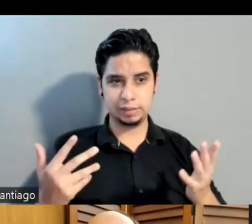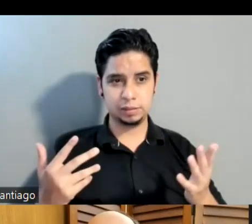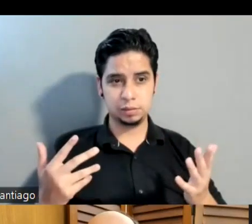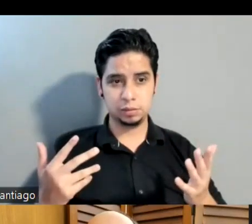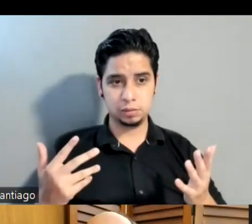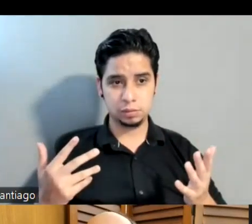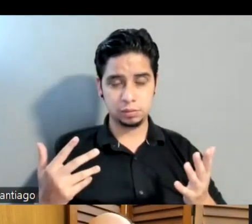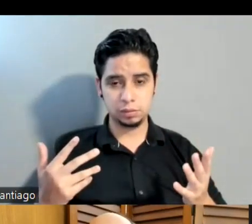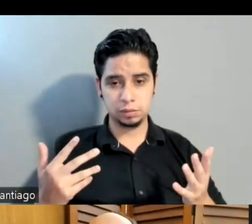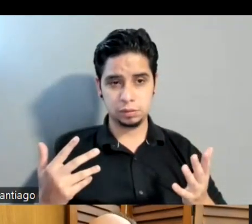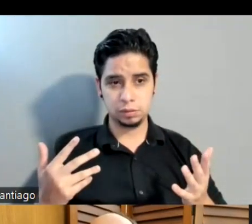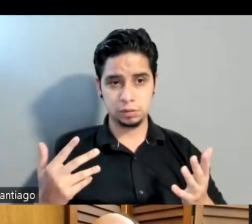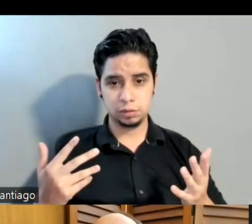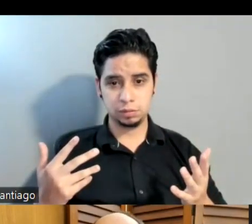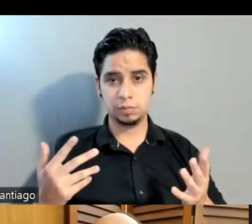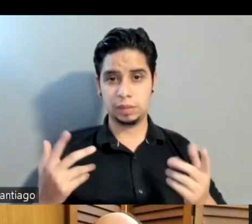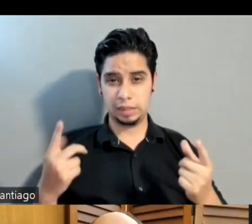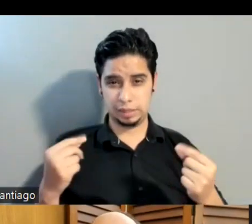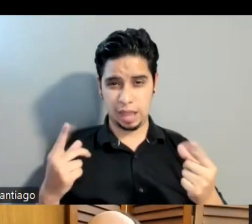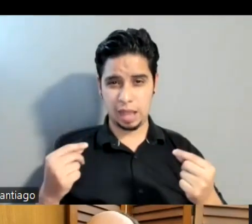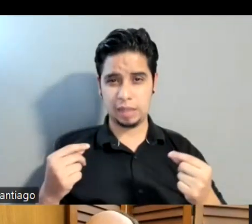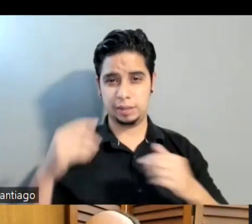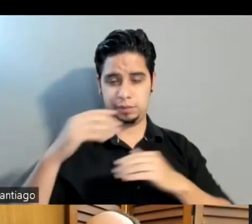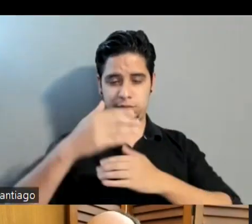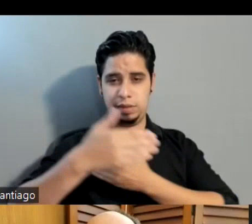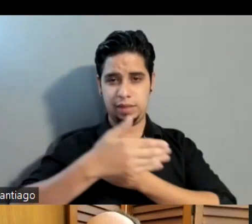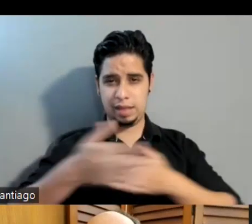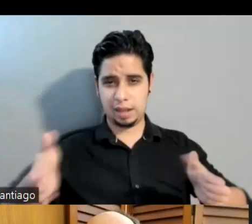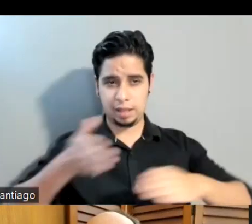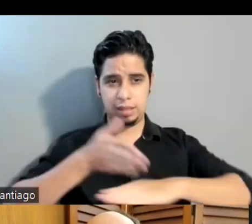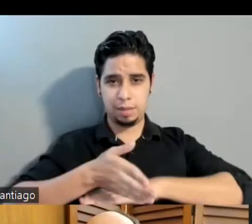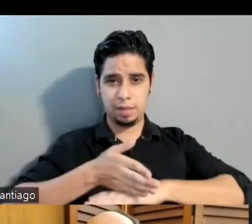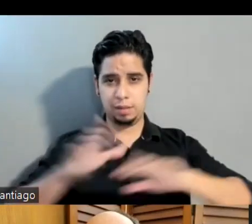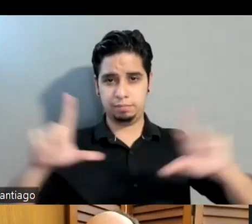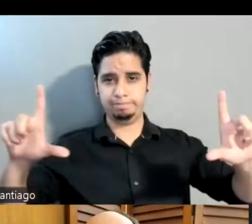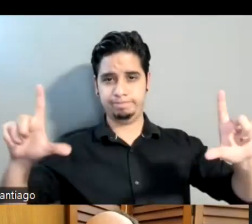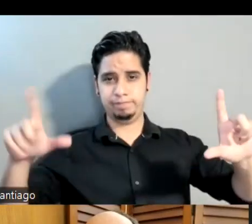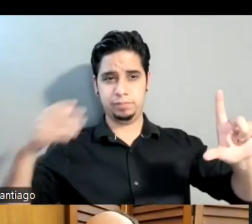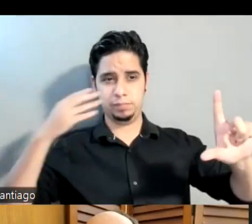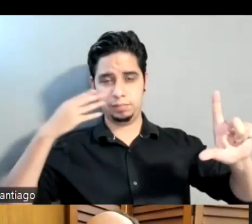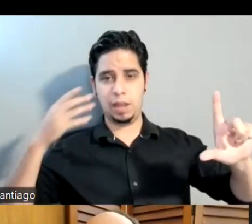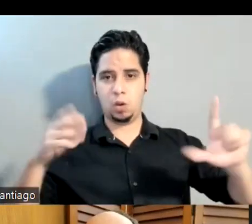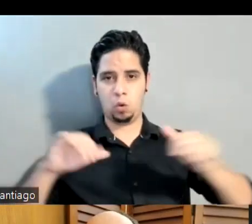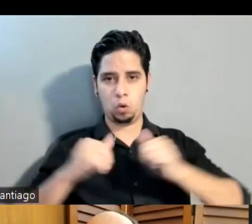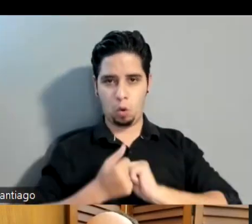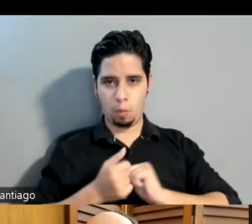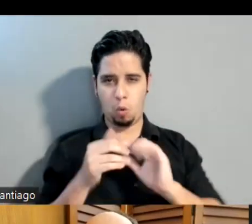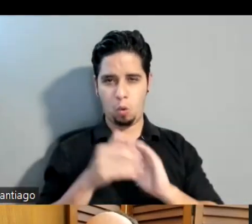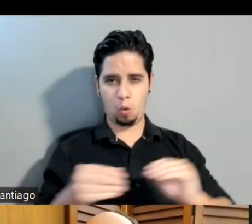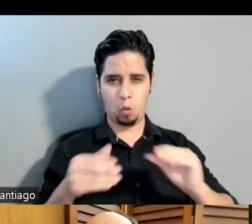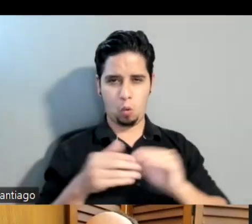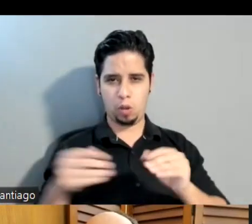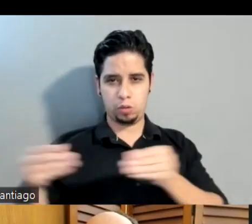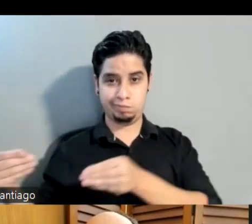como una caja, ¿no?, de madera, donde entonces se van presentando láminas del cuento, ¿no? Entonces van, la persona